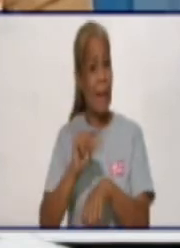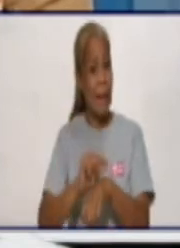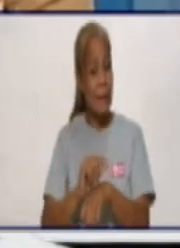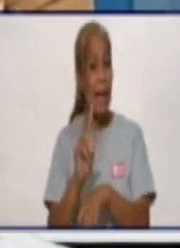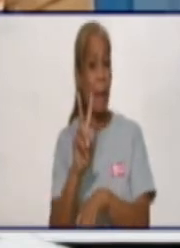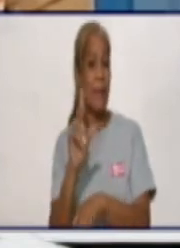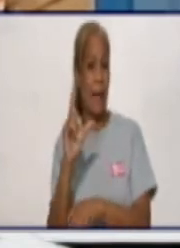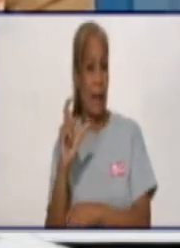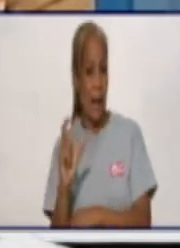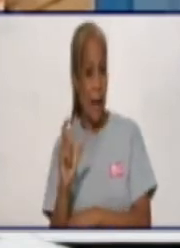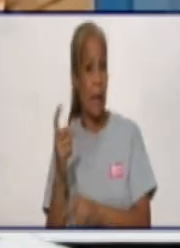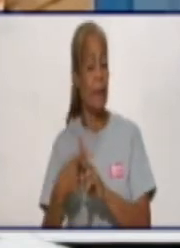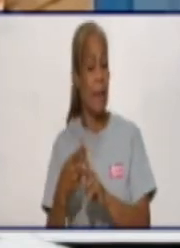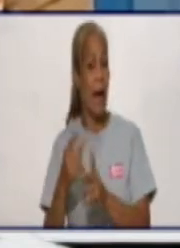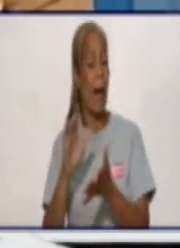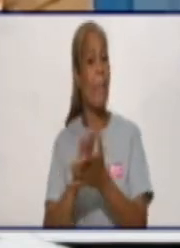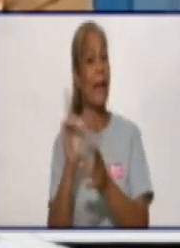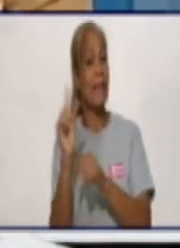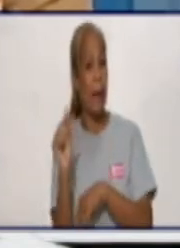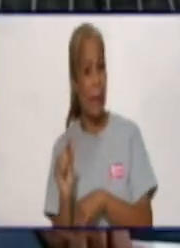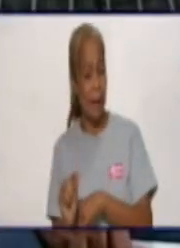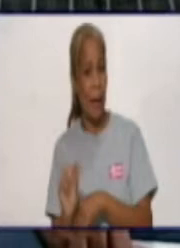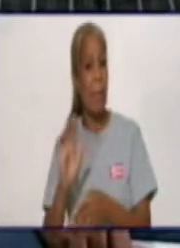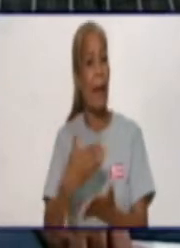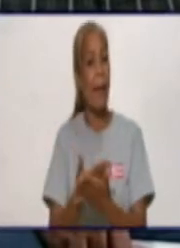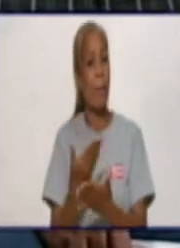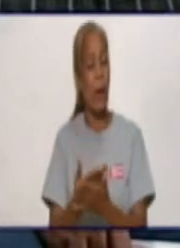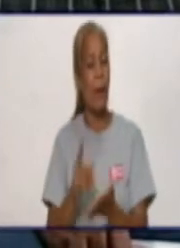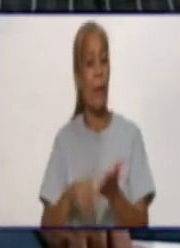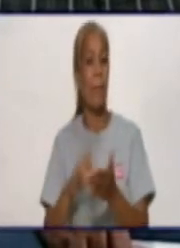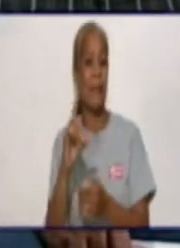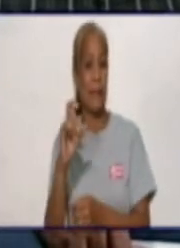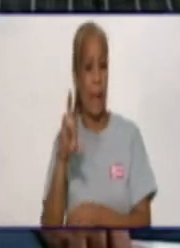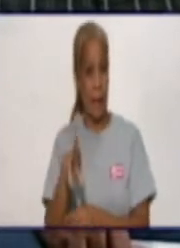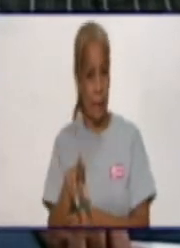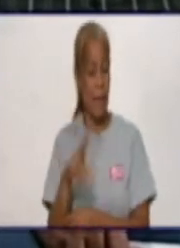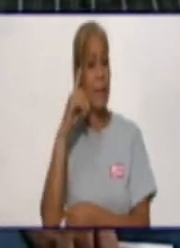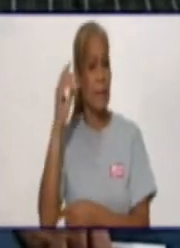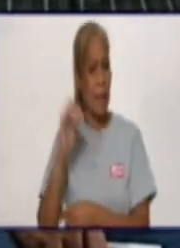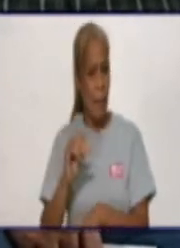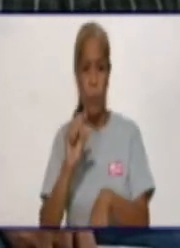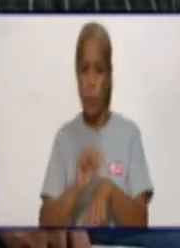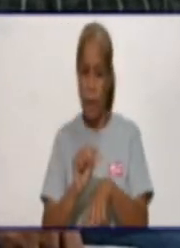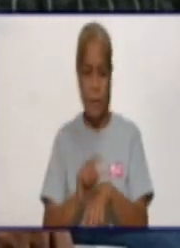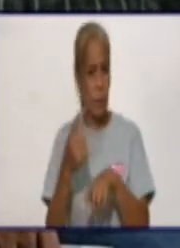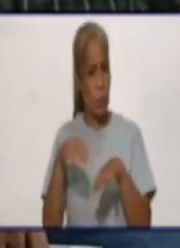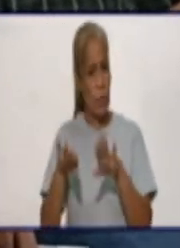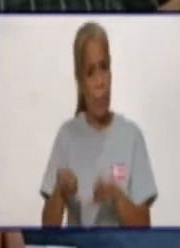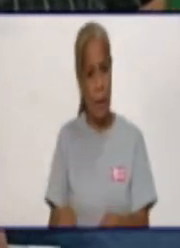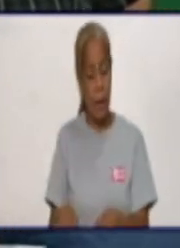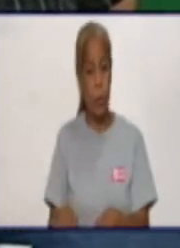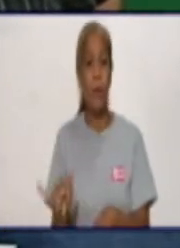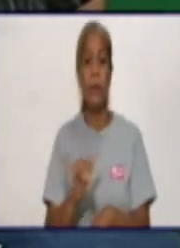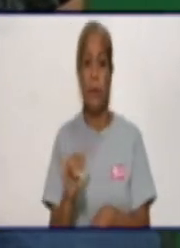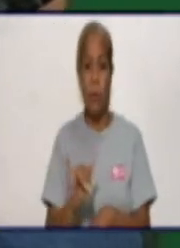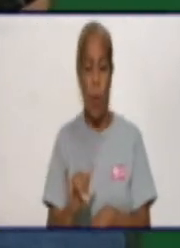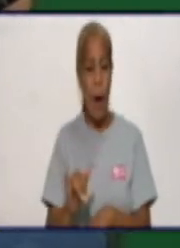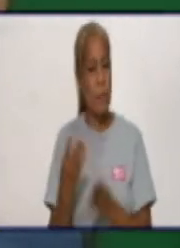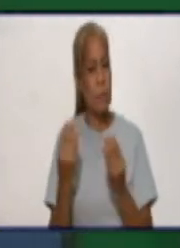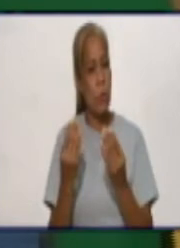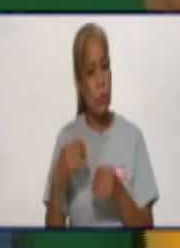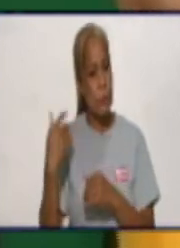para la prueba de pcr para las pruebas de pcr y no se pararon y todos esos carros se fueron también por supuesto en su explotación